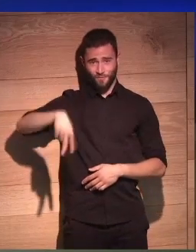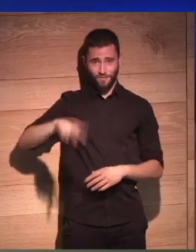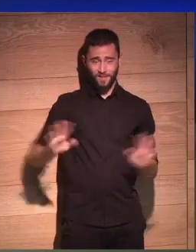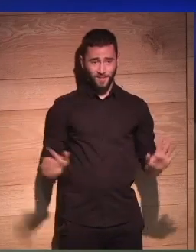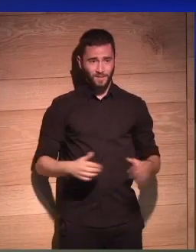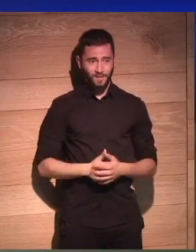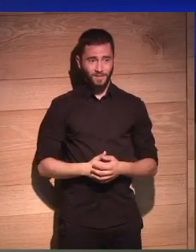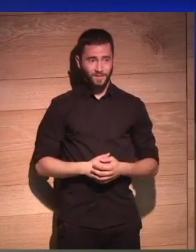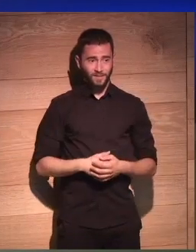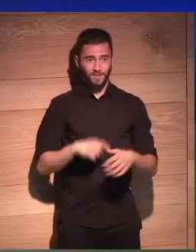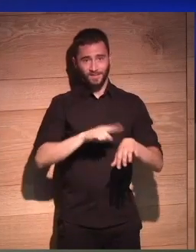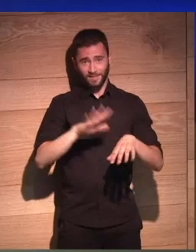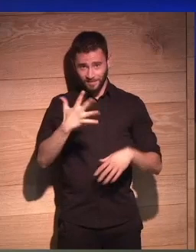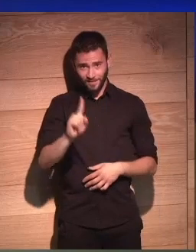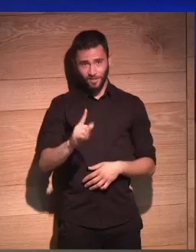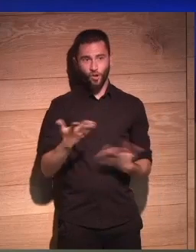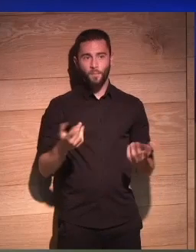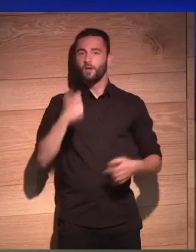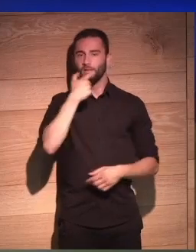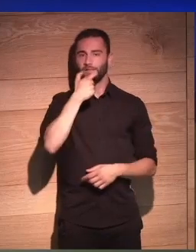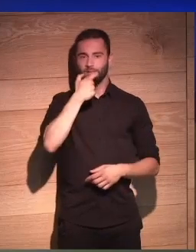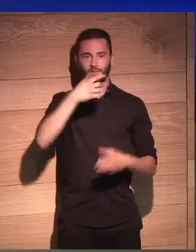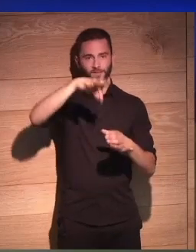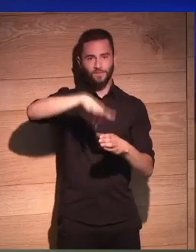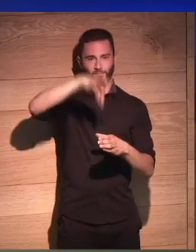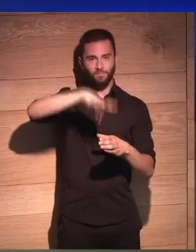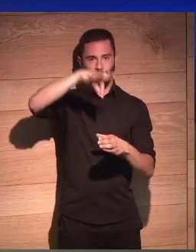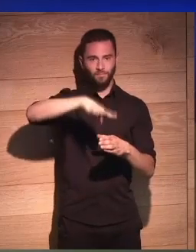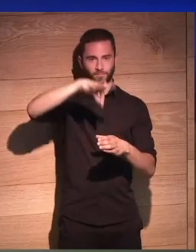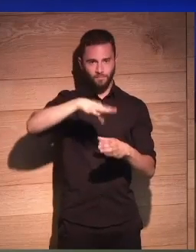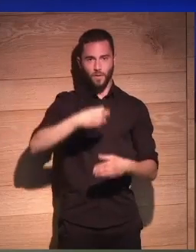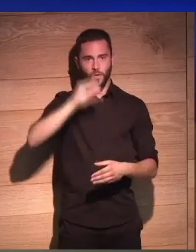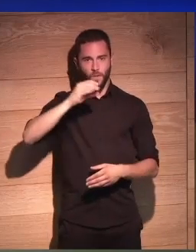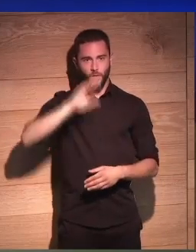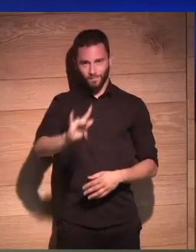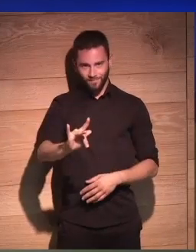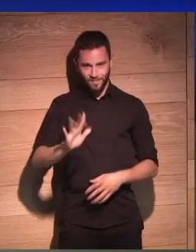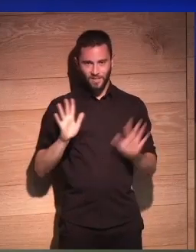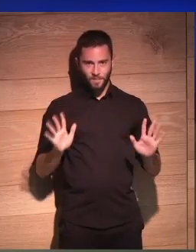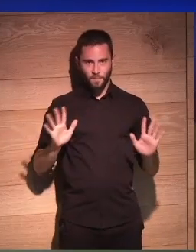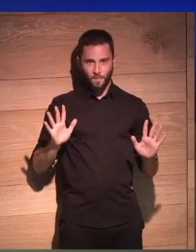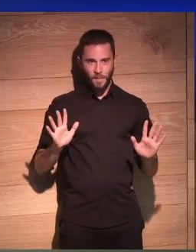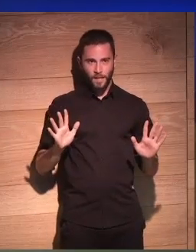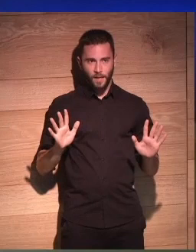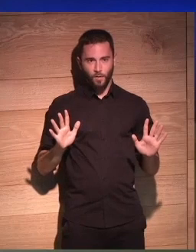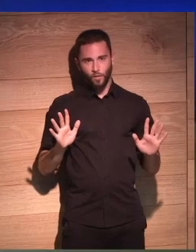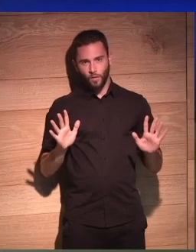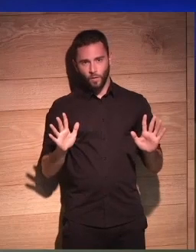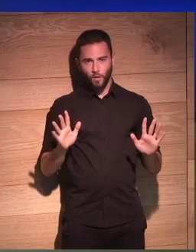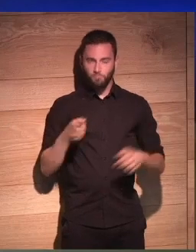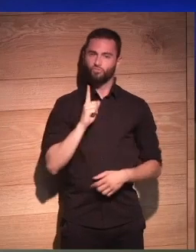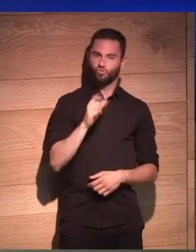tonic ya, pero... Sí, no, pero los ingleses se la pasan tomando té, claro, pero lo suelen tomar de manera